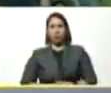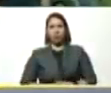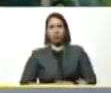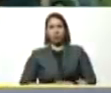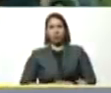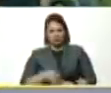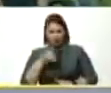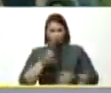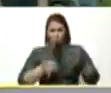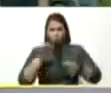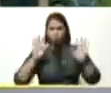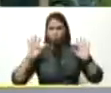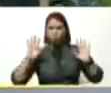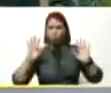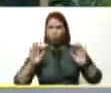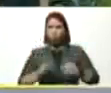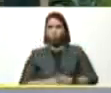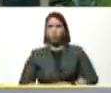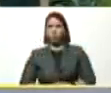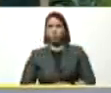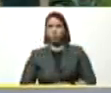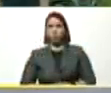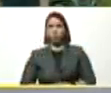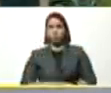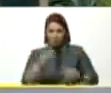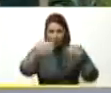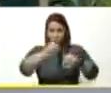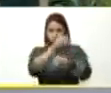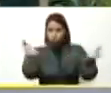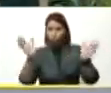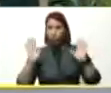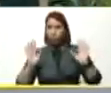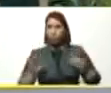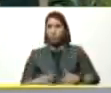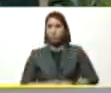justo? ¿Ah? ¿Estarían de acuerdo ustedes?